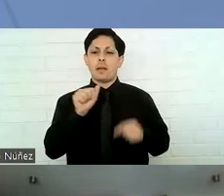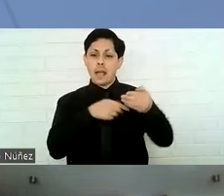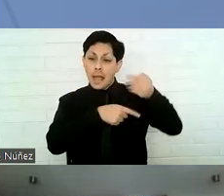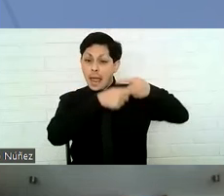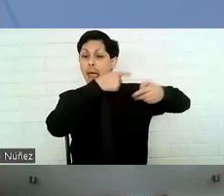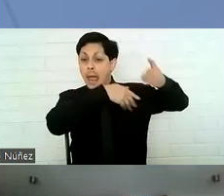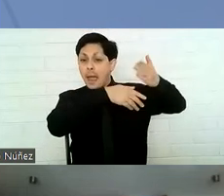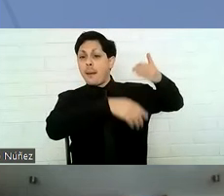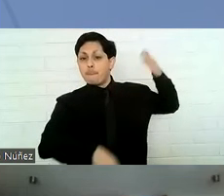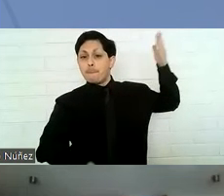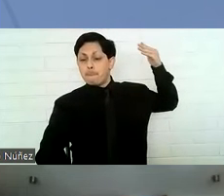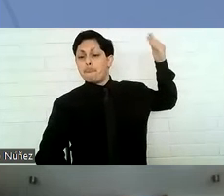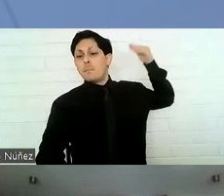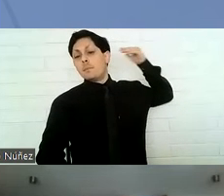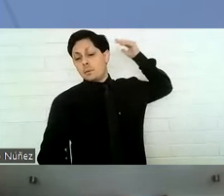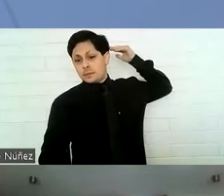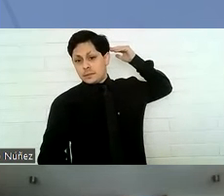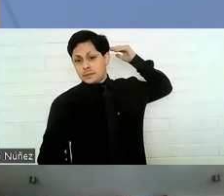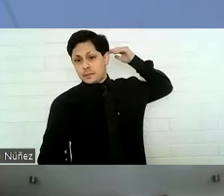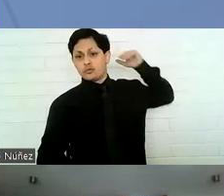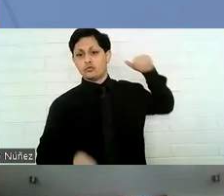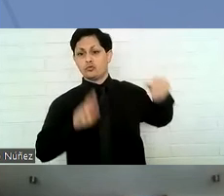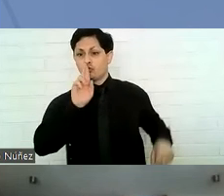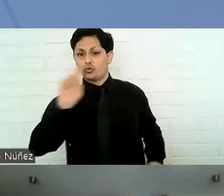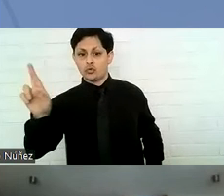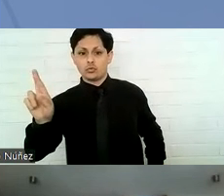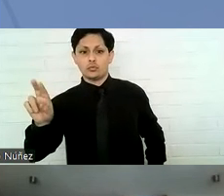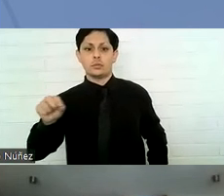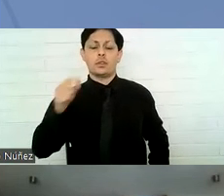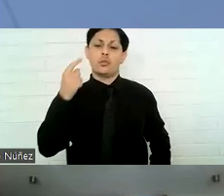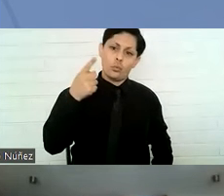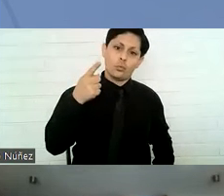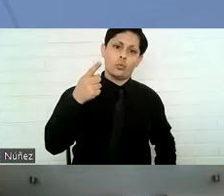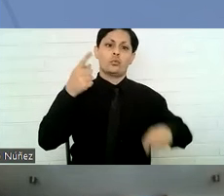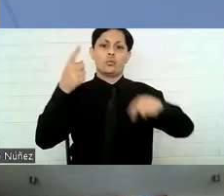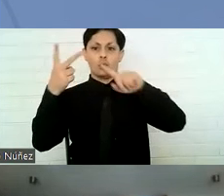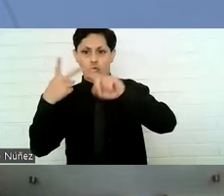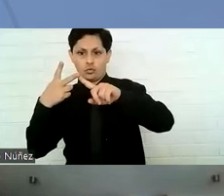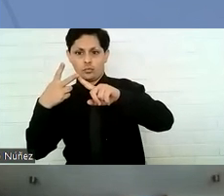Con todo, entre el punto 2 y el punto 3, las diferencias son porosas.